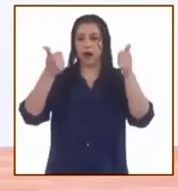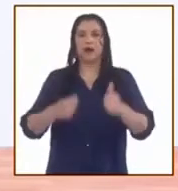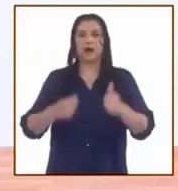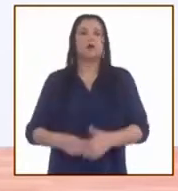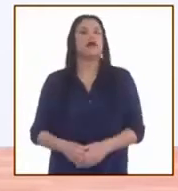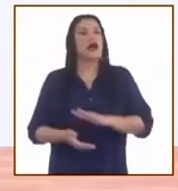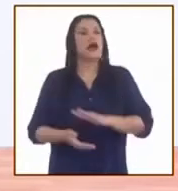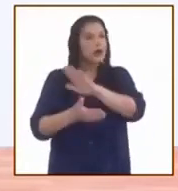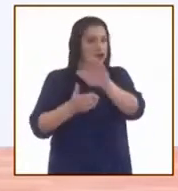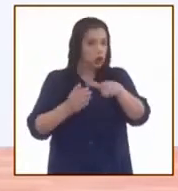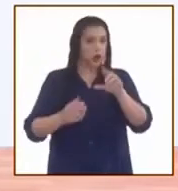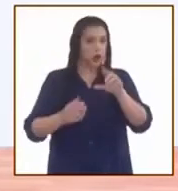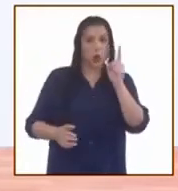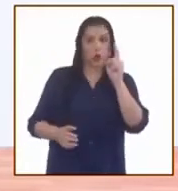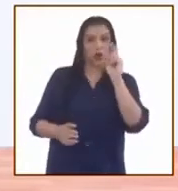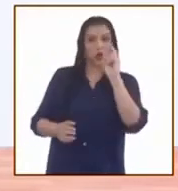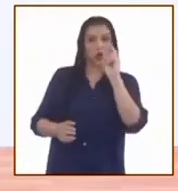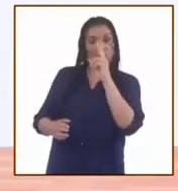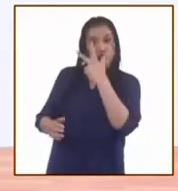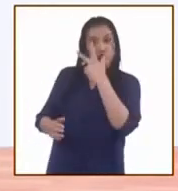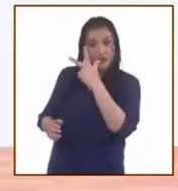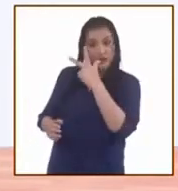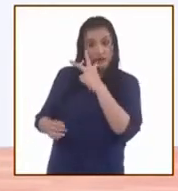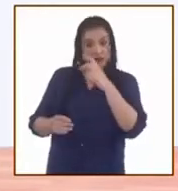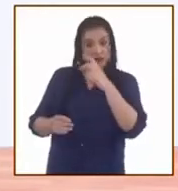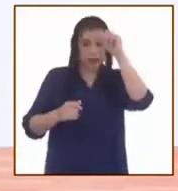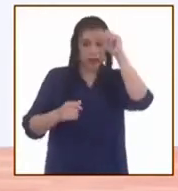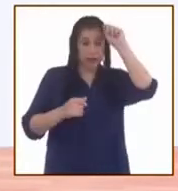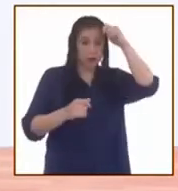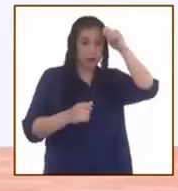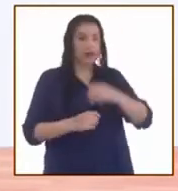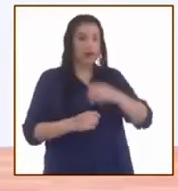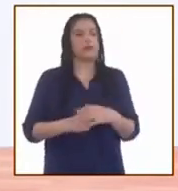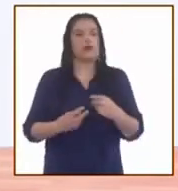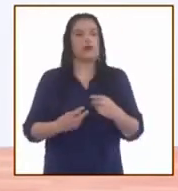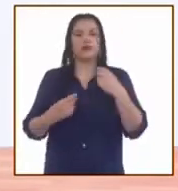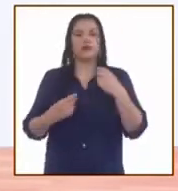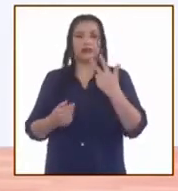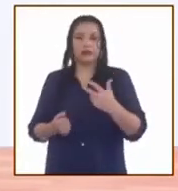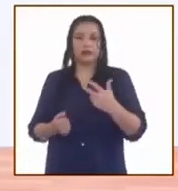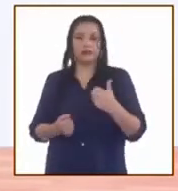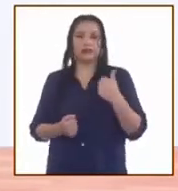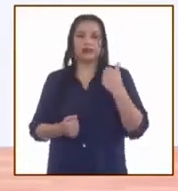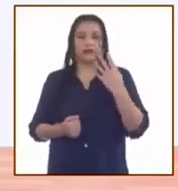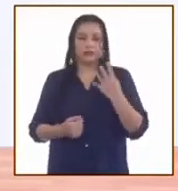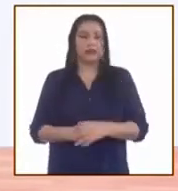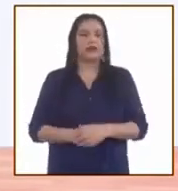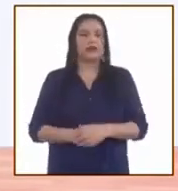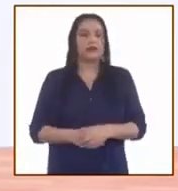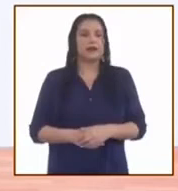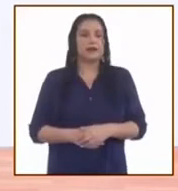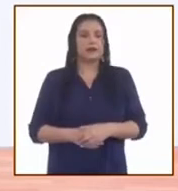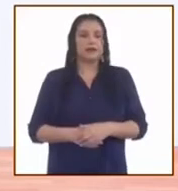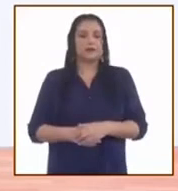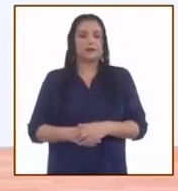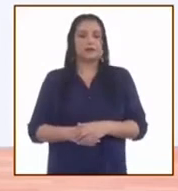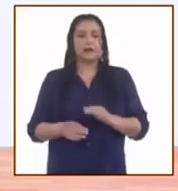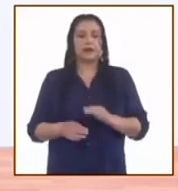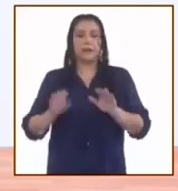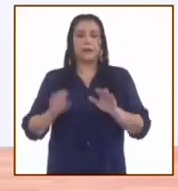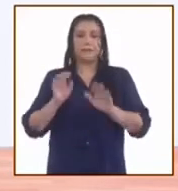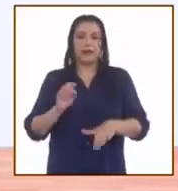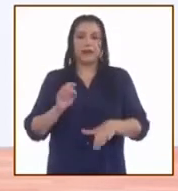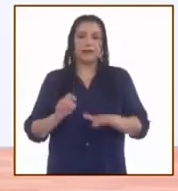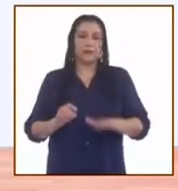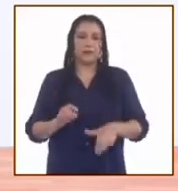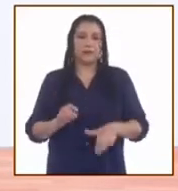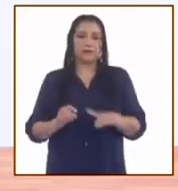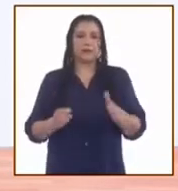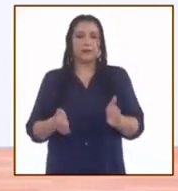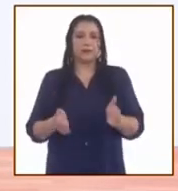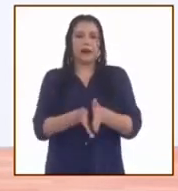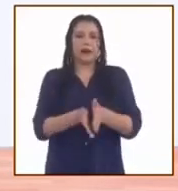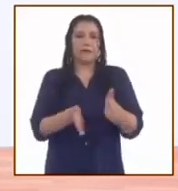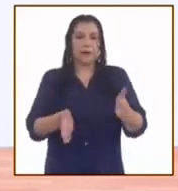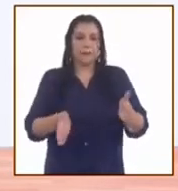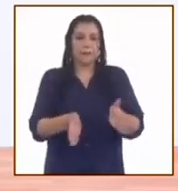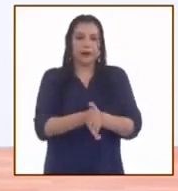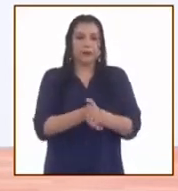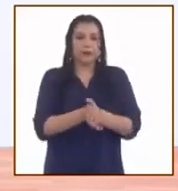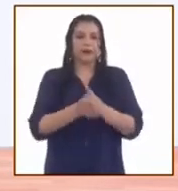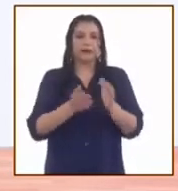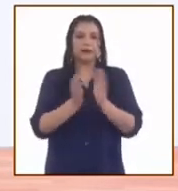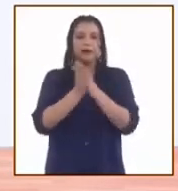Toda la secuencia. ¿Lo tienes? Vamos. 1, 2, 3, va. Piso, piso, palma,